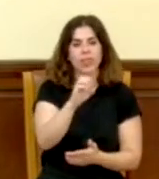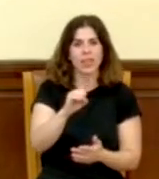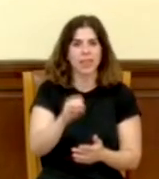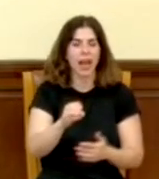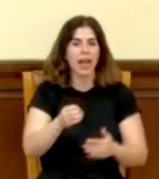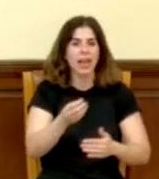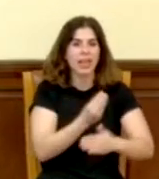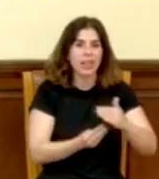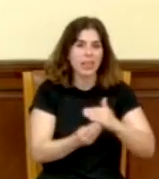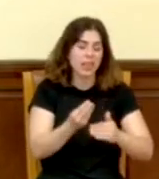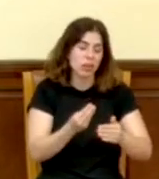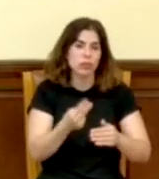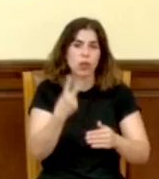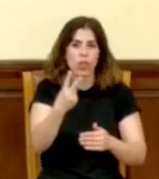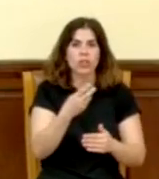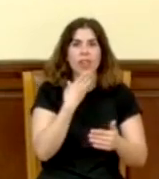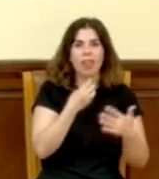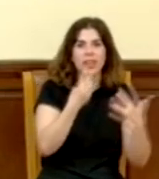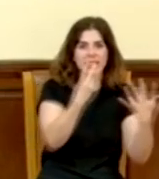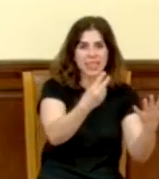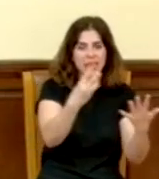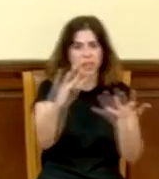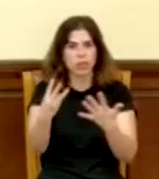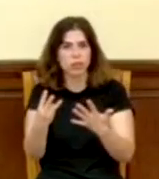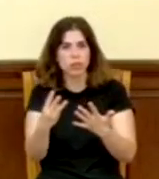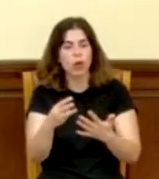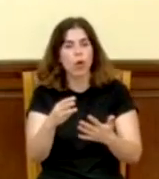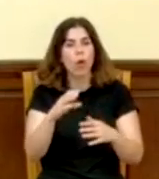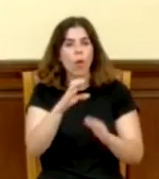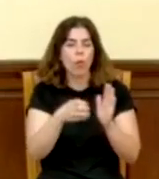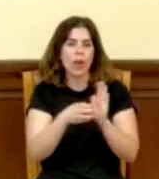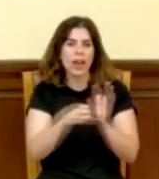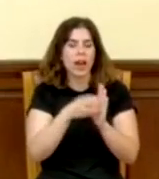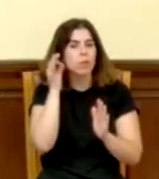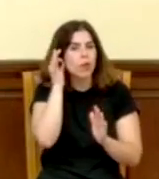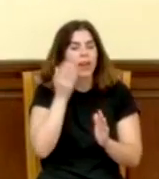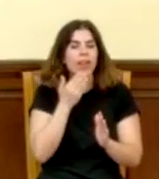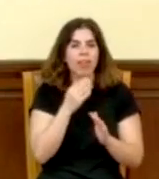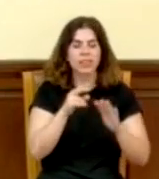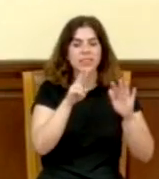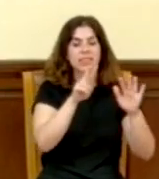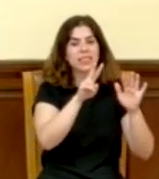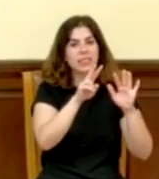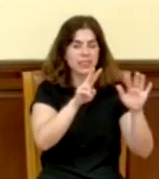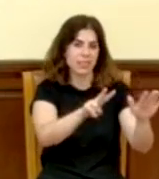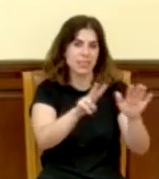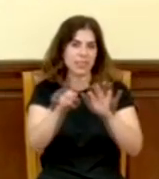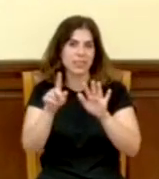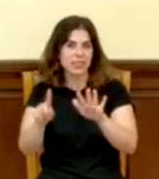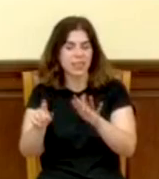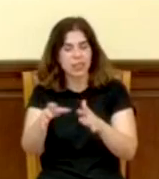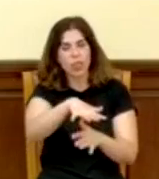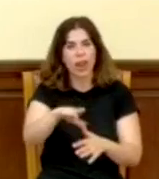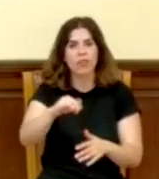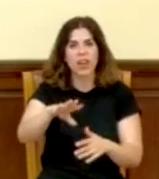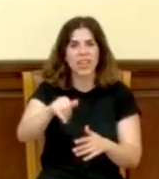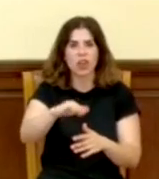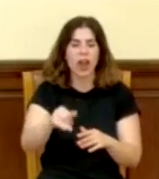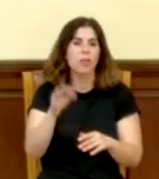de 8 y 3 años asesinados en Las Pedroñeras, Cuenca. Mujer de 76 años asesinada en Fuengirola. Mujer de